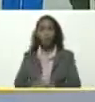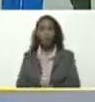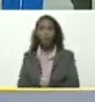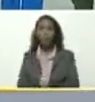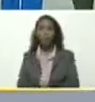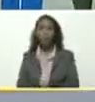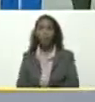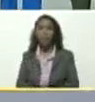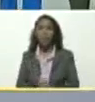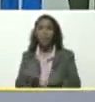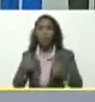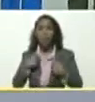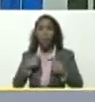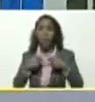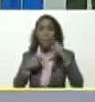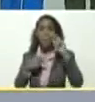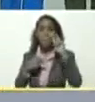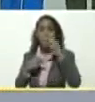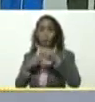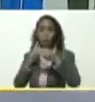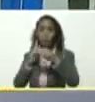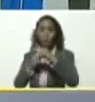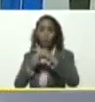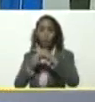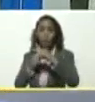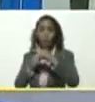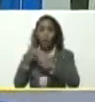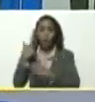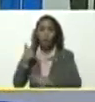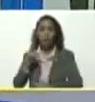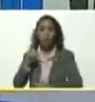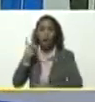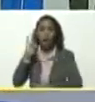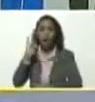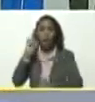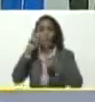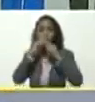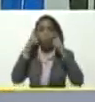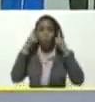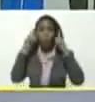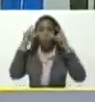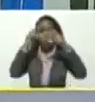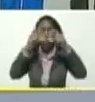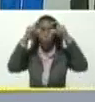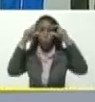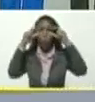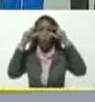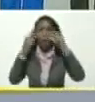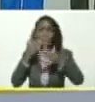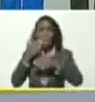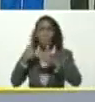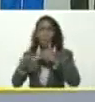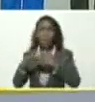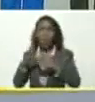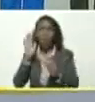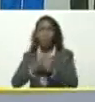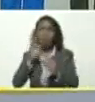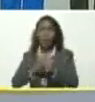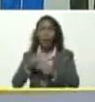Lo descubro, tiene mascarilla y unos lentes. Vamos a darle la palabra